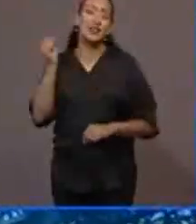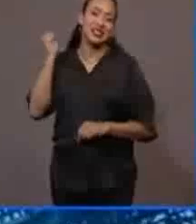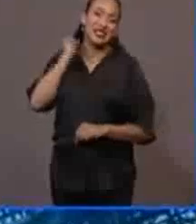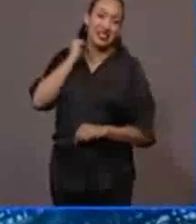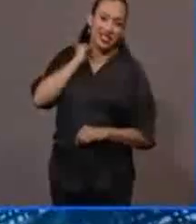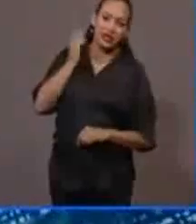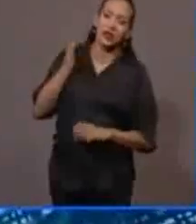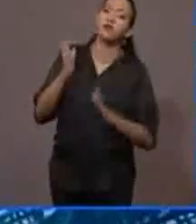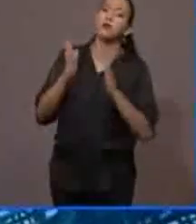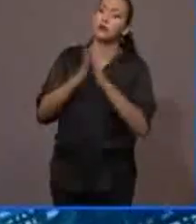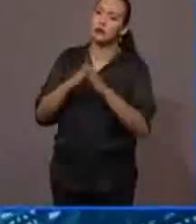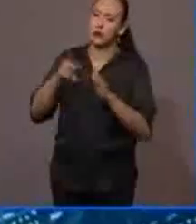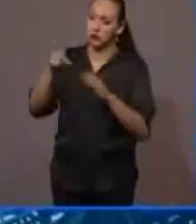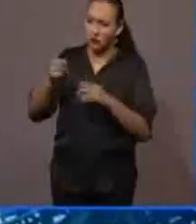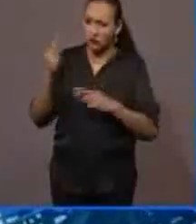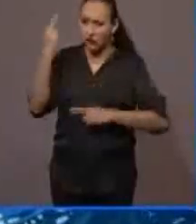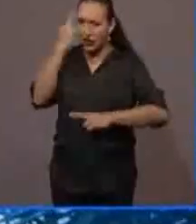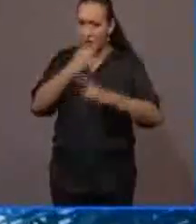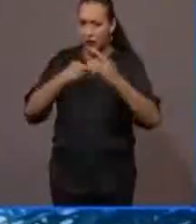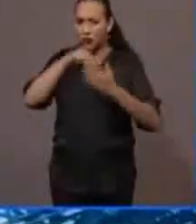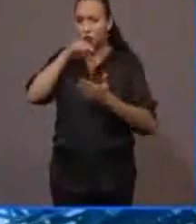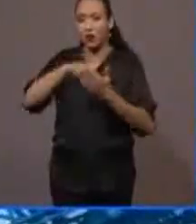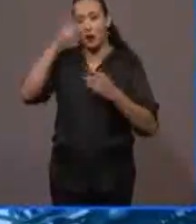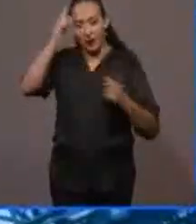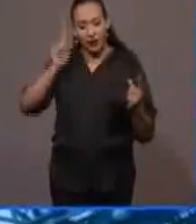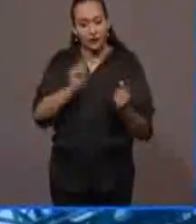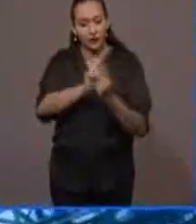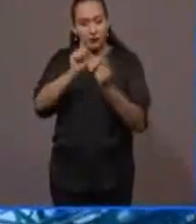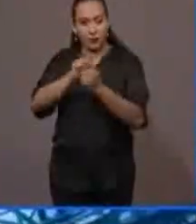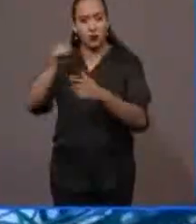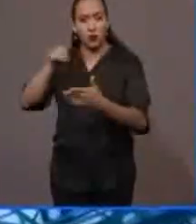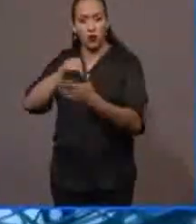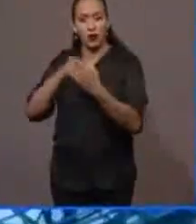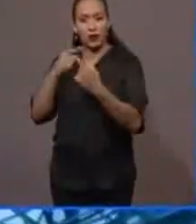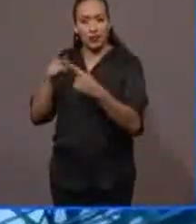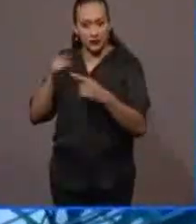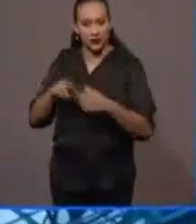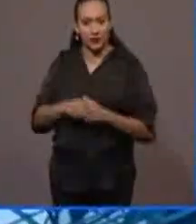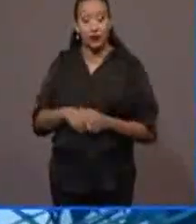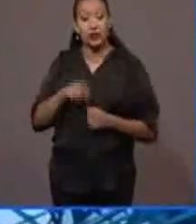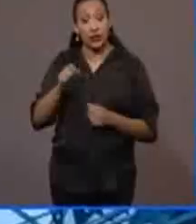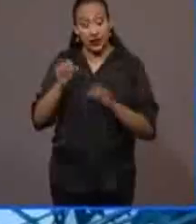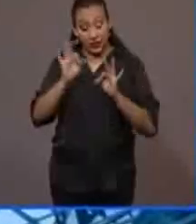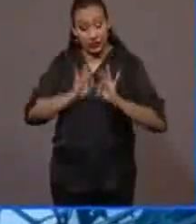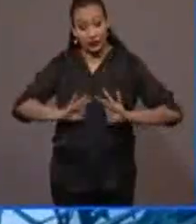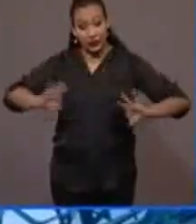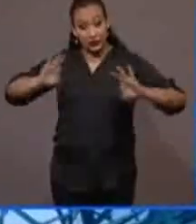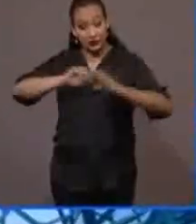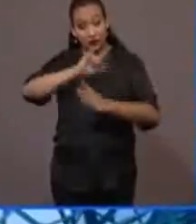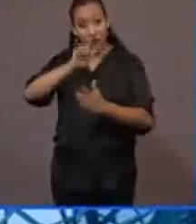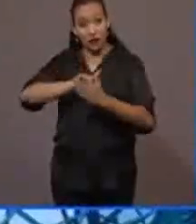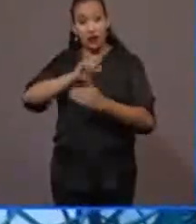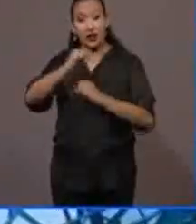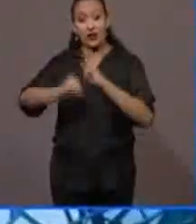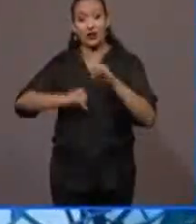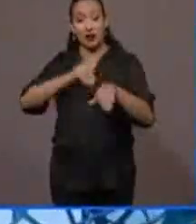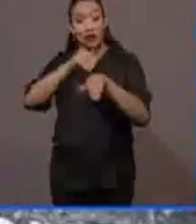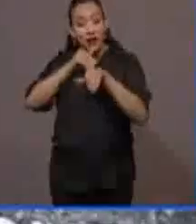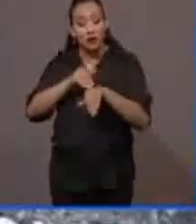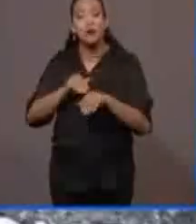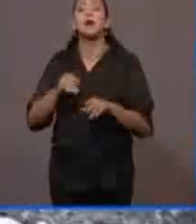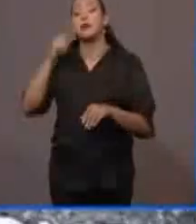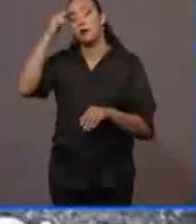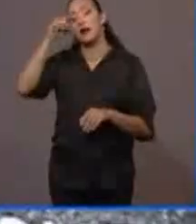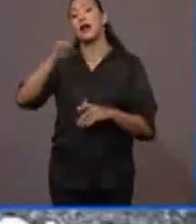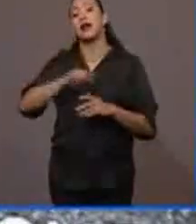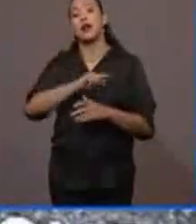Senado para que lleve a cabo espacios de consulta con diversos sectores y tomar en cuenta estándares internacionales sobre libertad